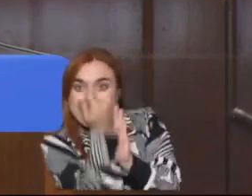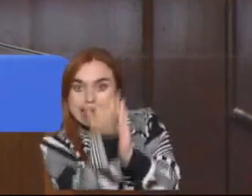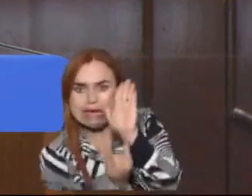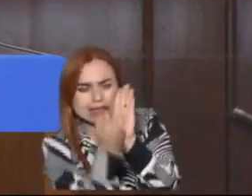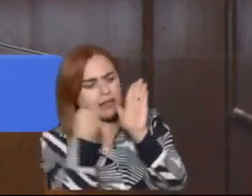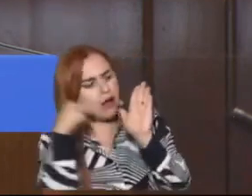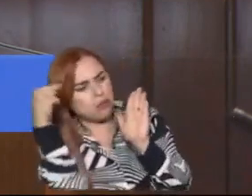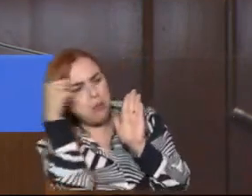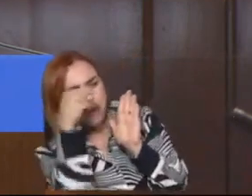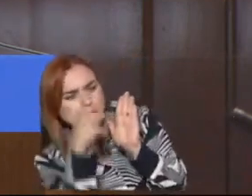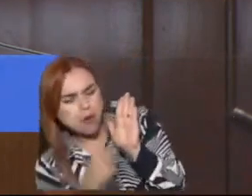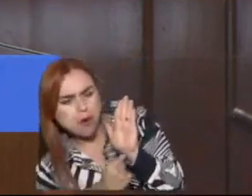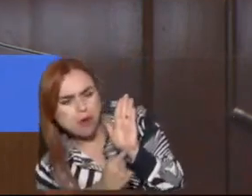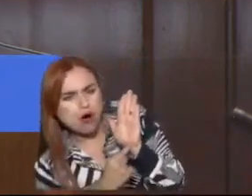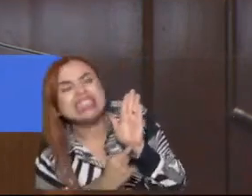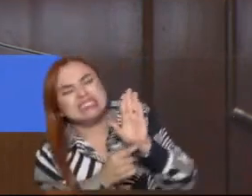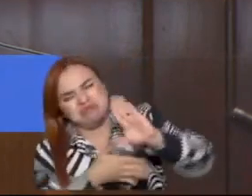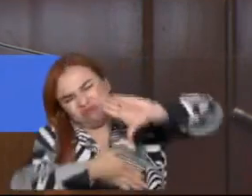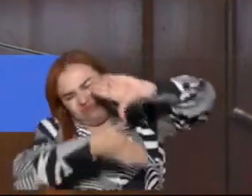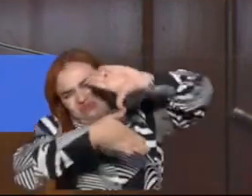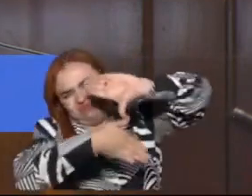para combatir la corrupción.